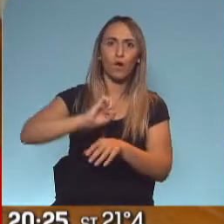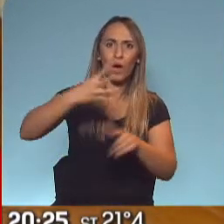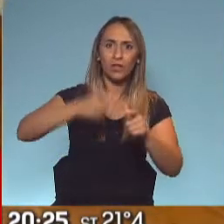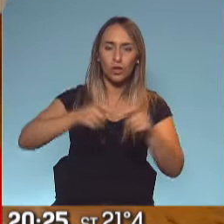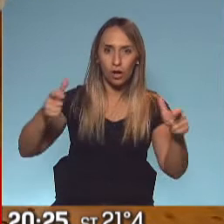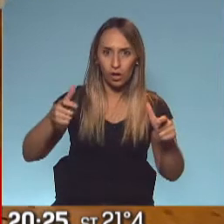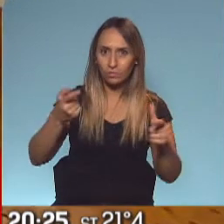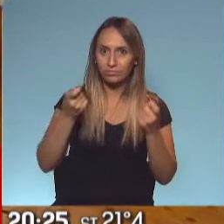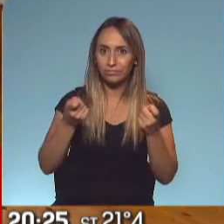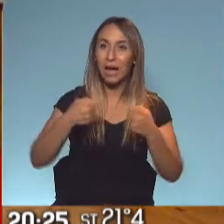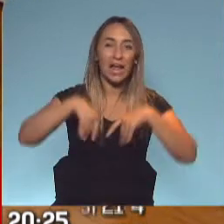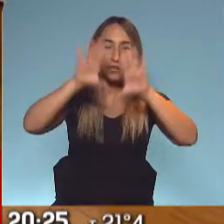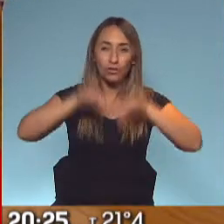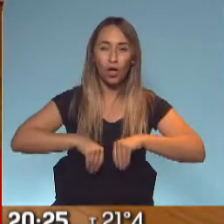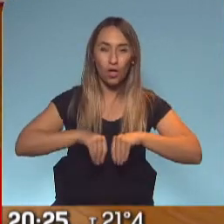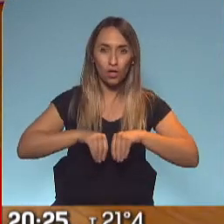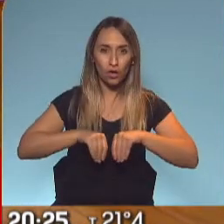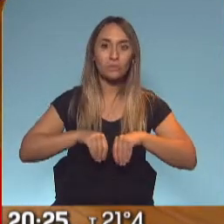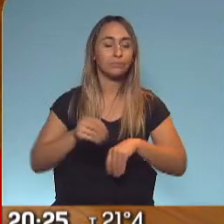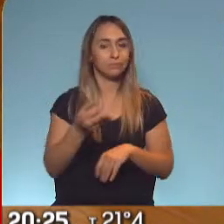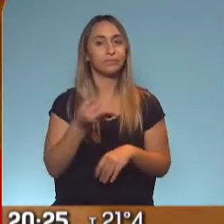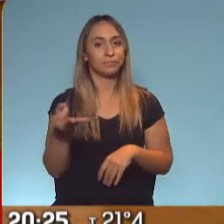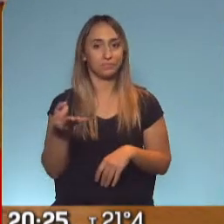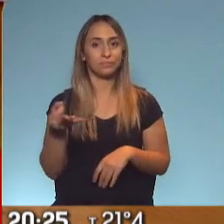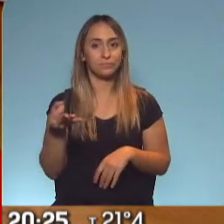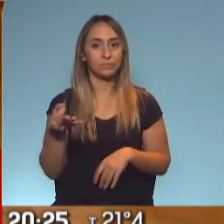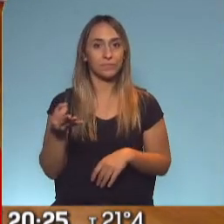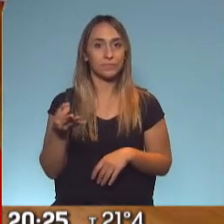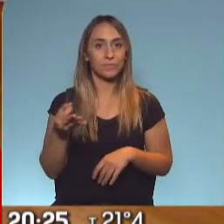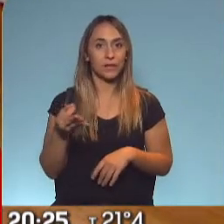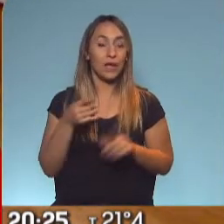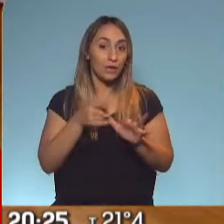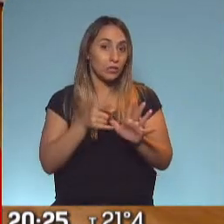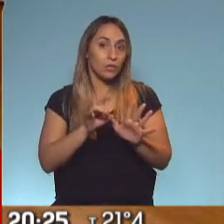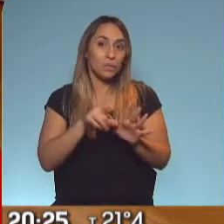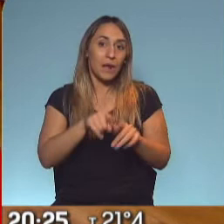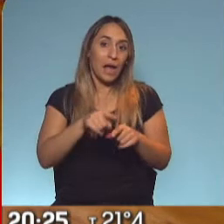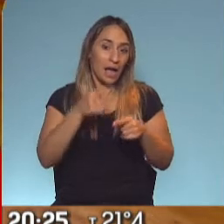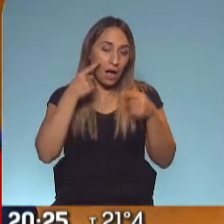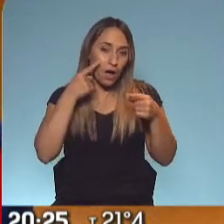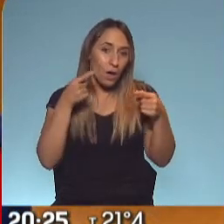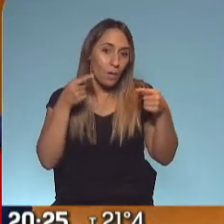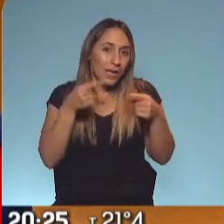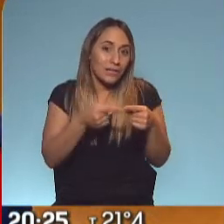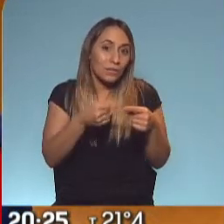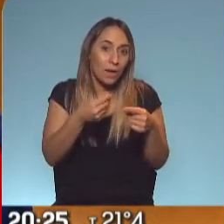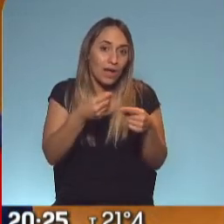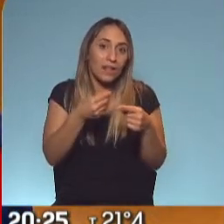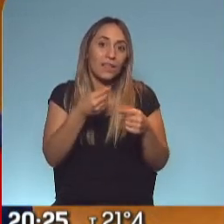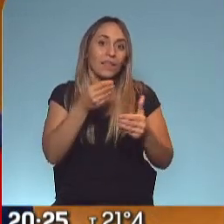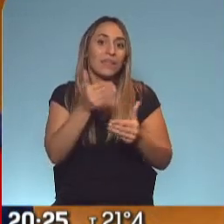al país de obras, entero. por supuesto. Pero además, eso para acercarnos al objetivo de desarrollo sustentable, ¿no?